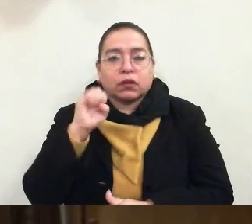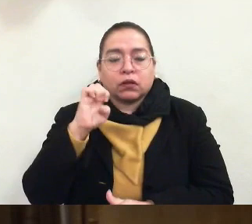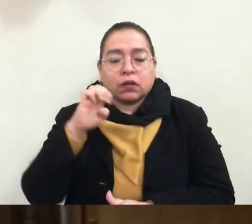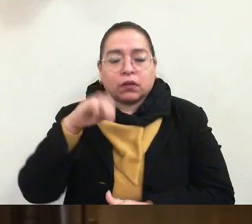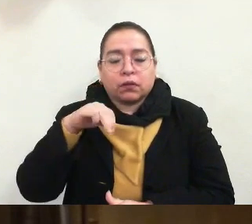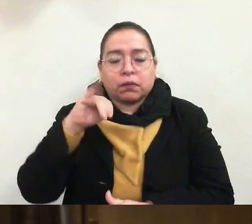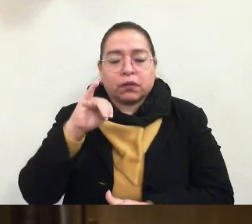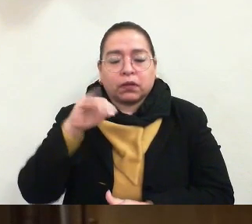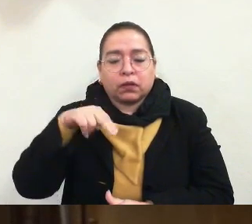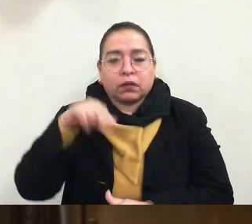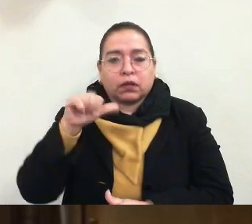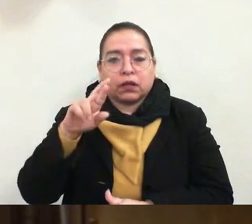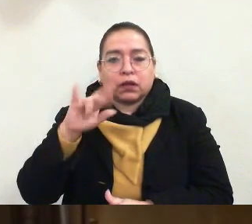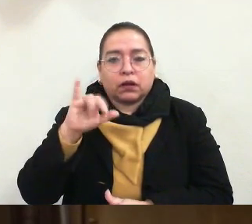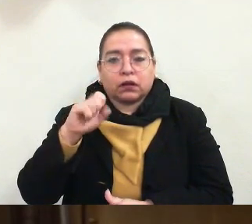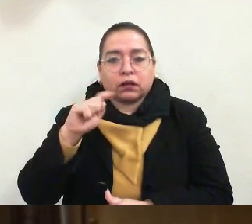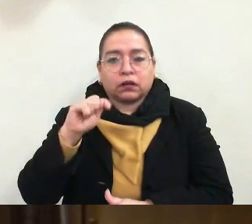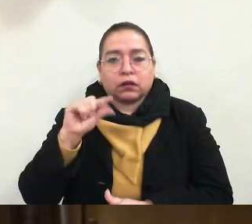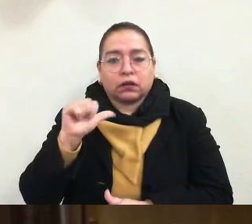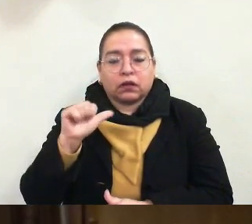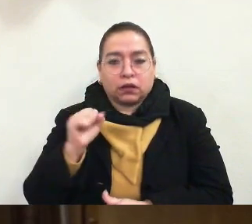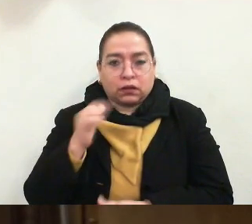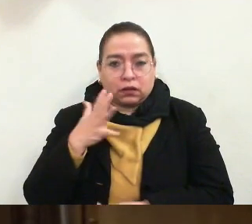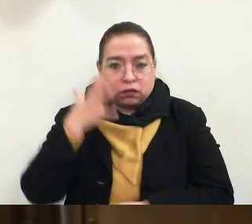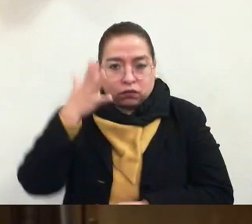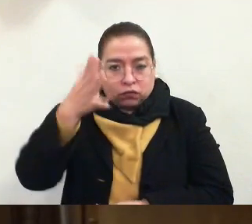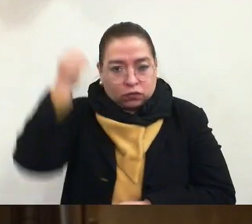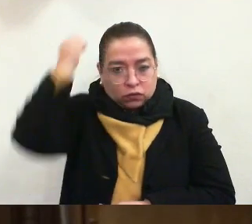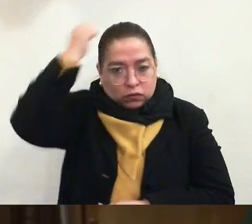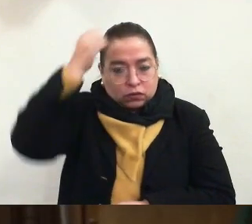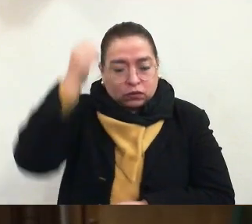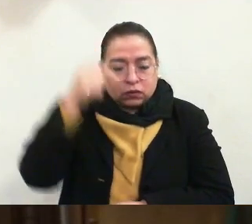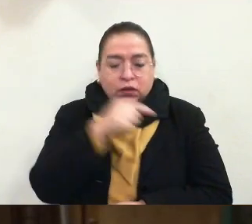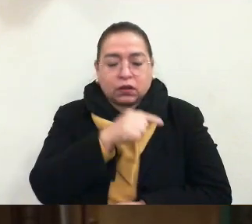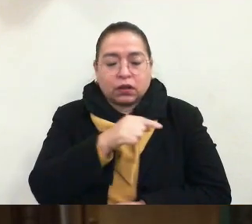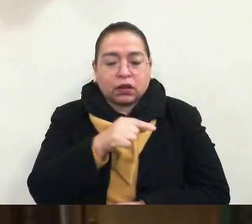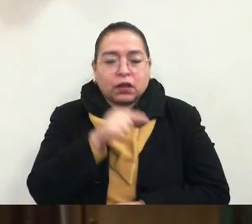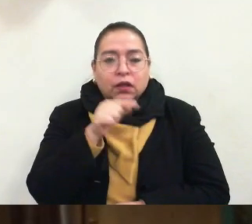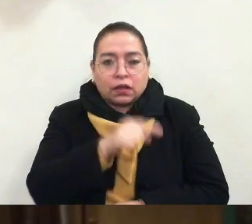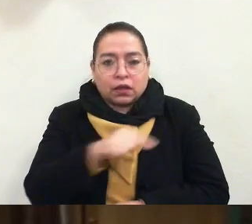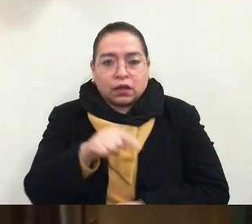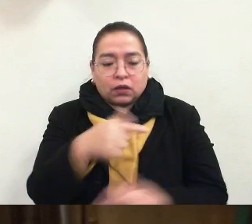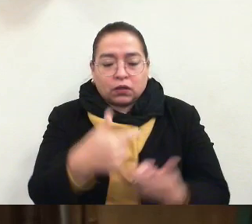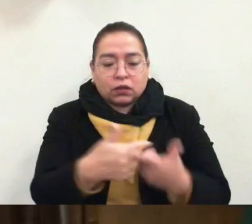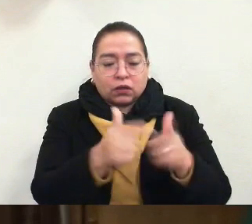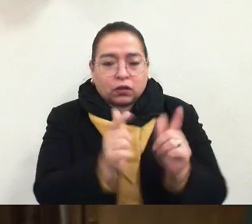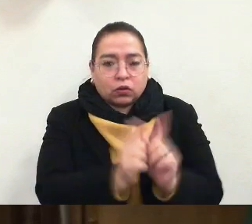que van a recibir el ministerio de lectorado.